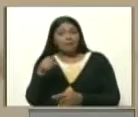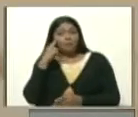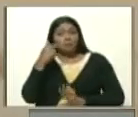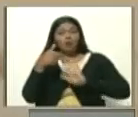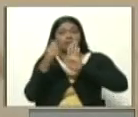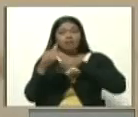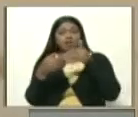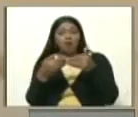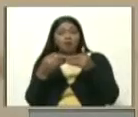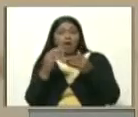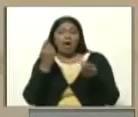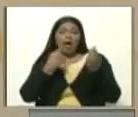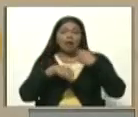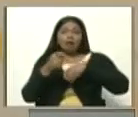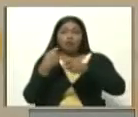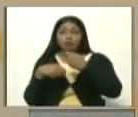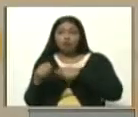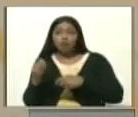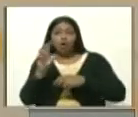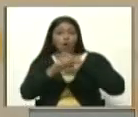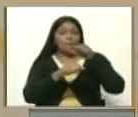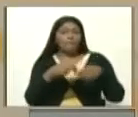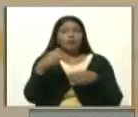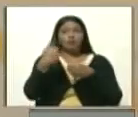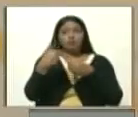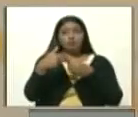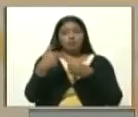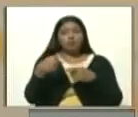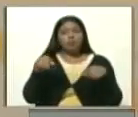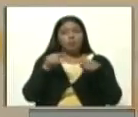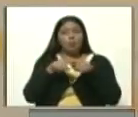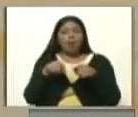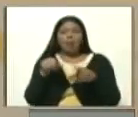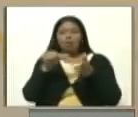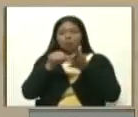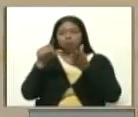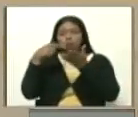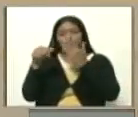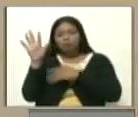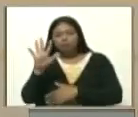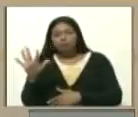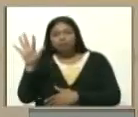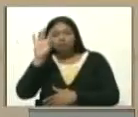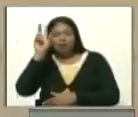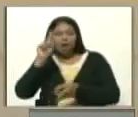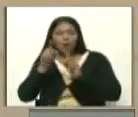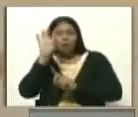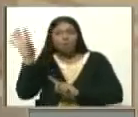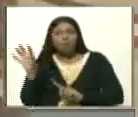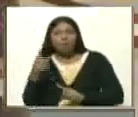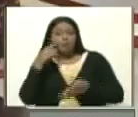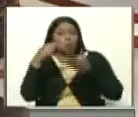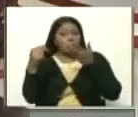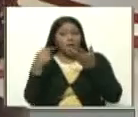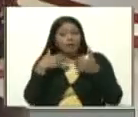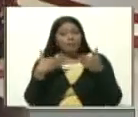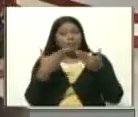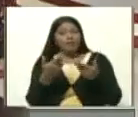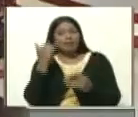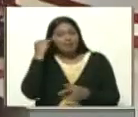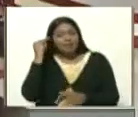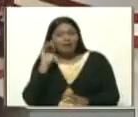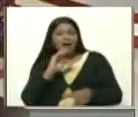en negociaciones para la compra de combustible en el Medio Oriente. Estos son tan solo algunos tips que les pueden dar ustedes la